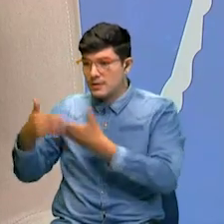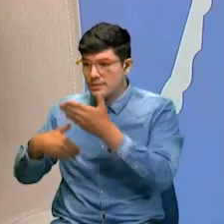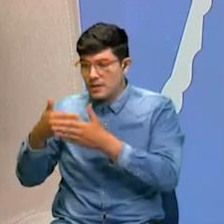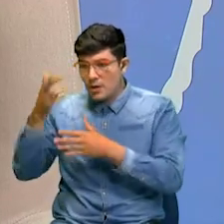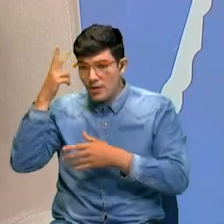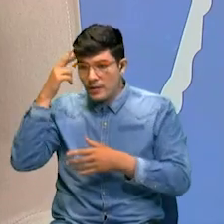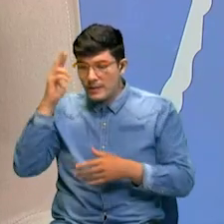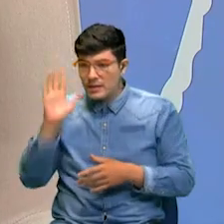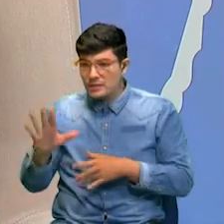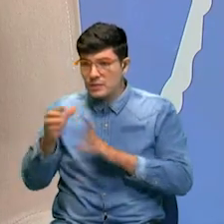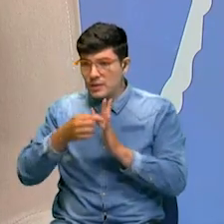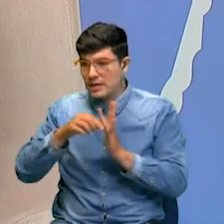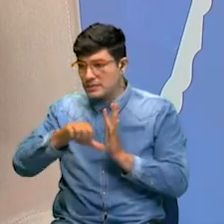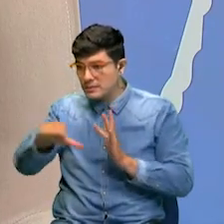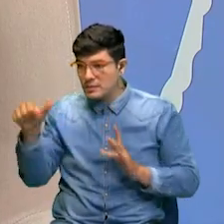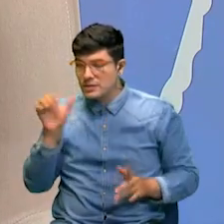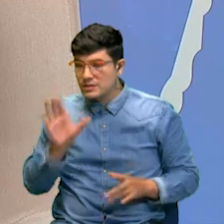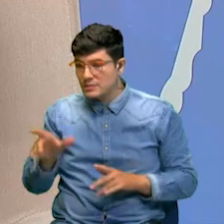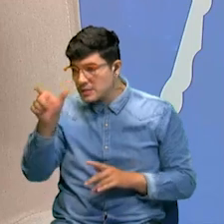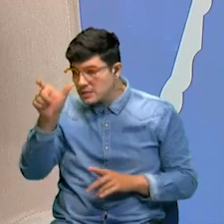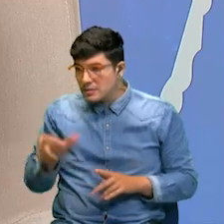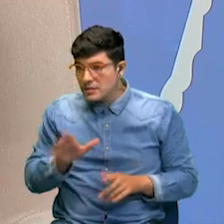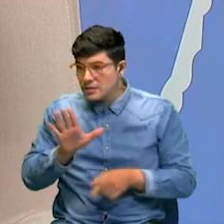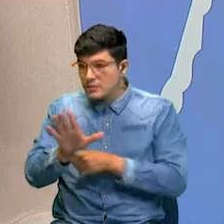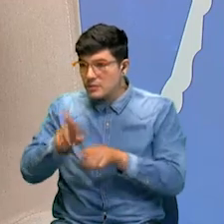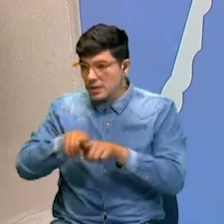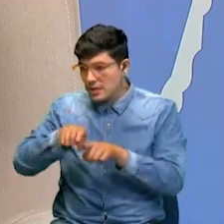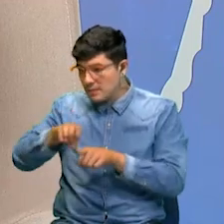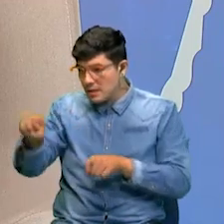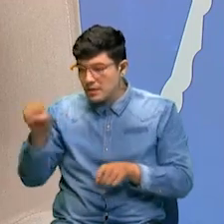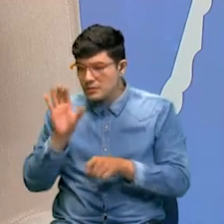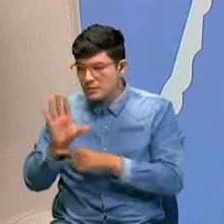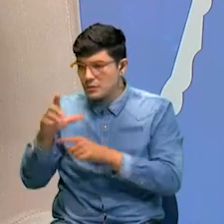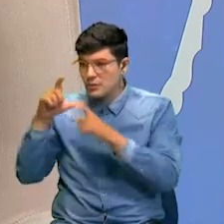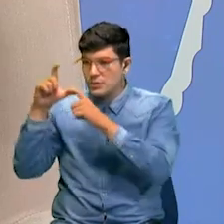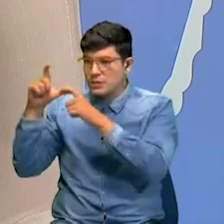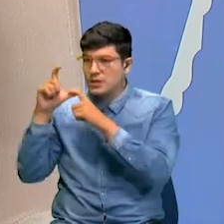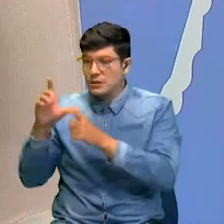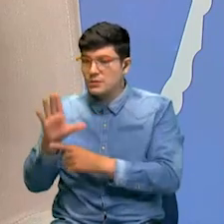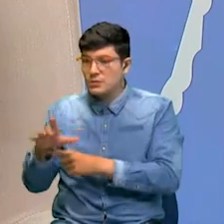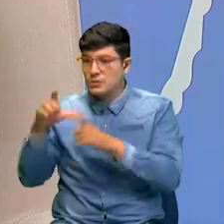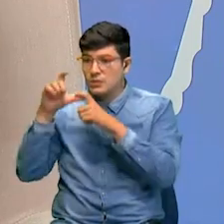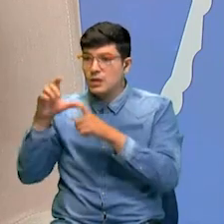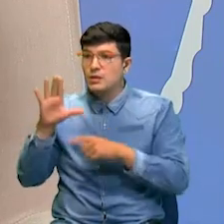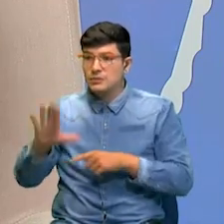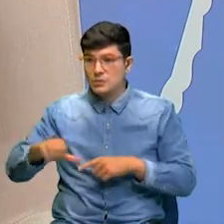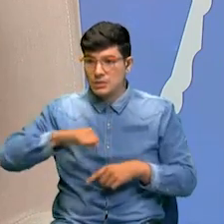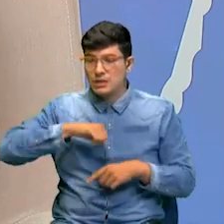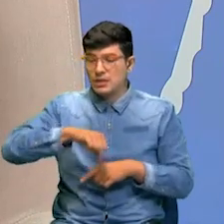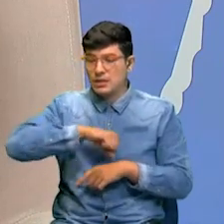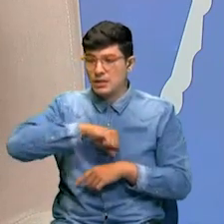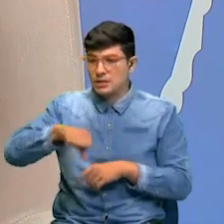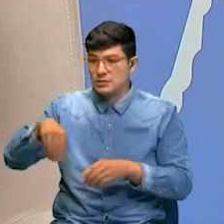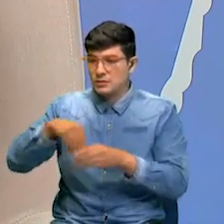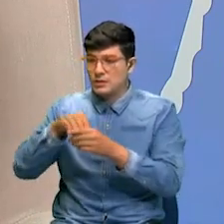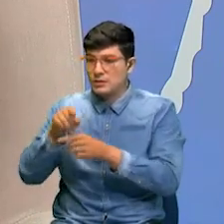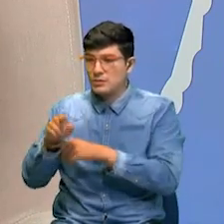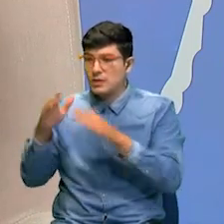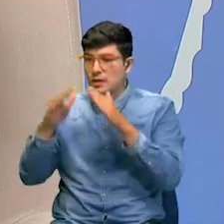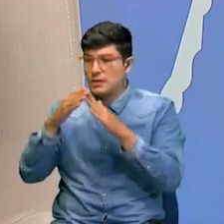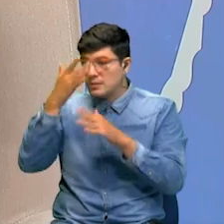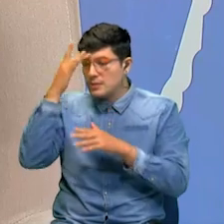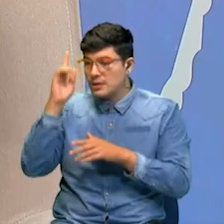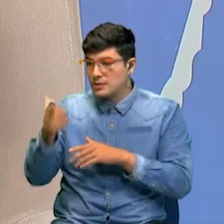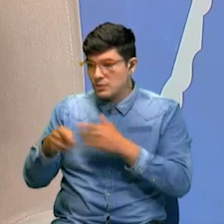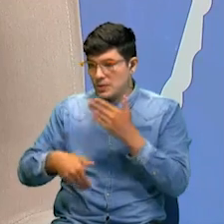esposa del señor y el hermano, el cuñado, el cuñado tienen derecho a esa casa porque entrarían